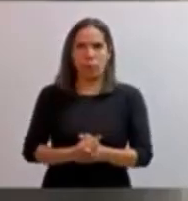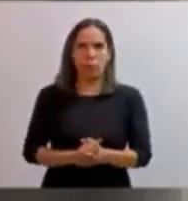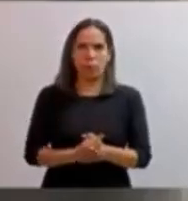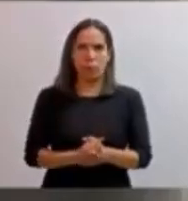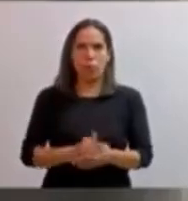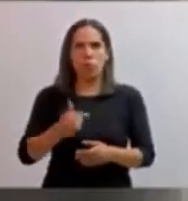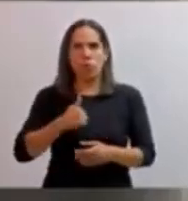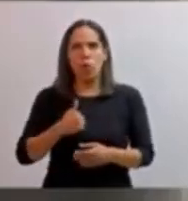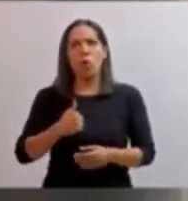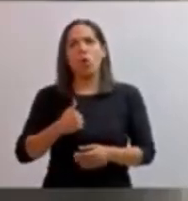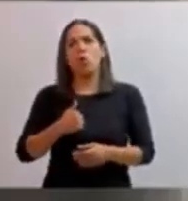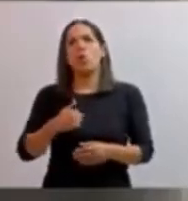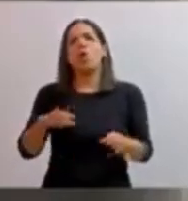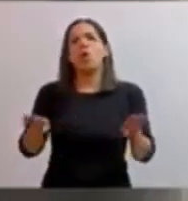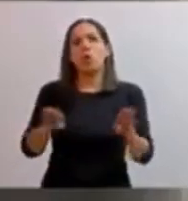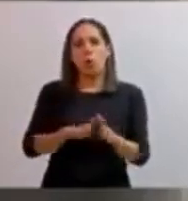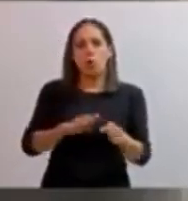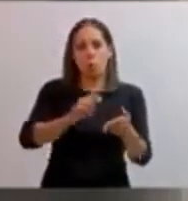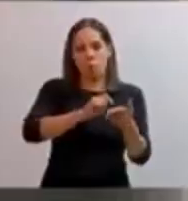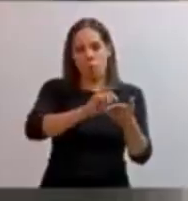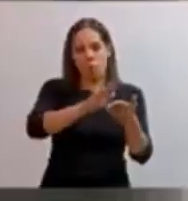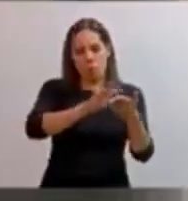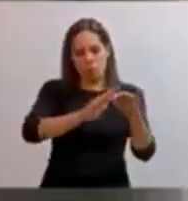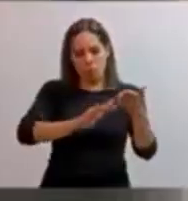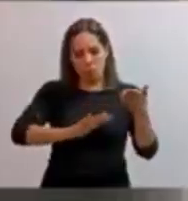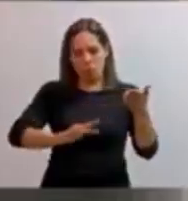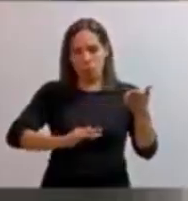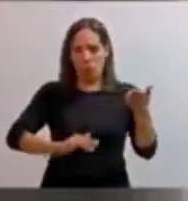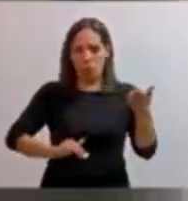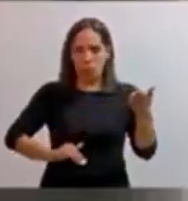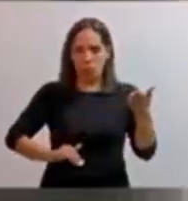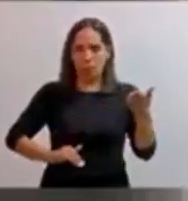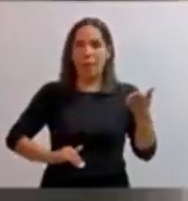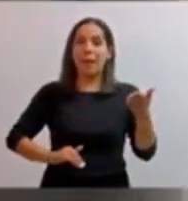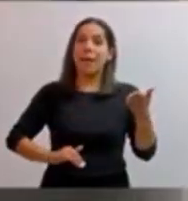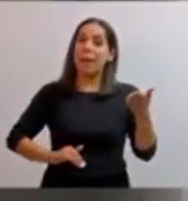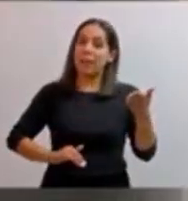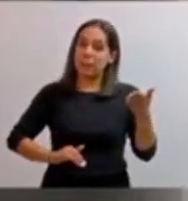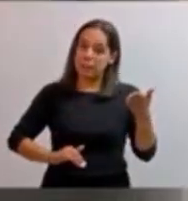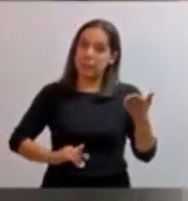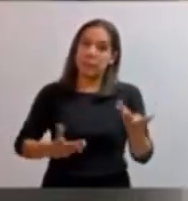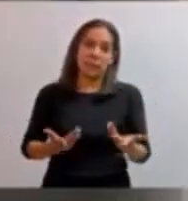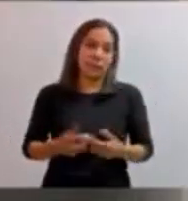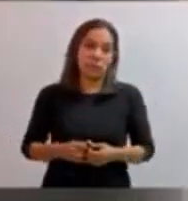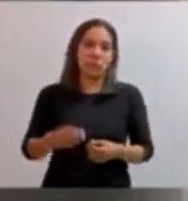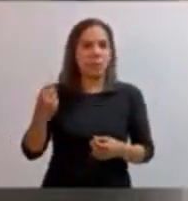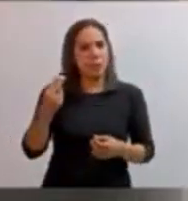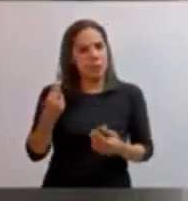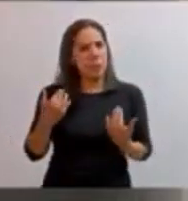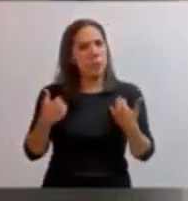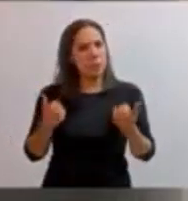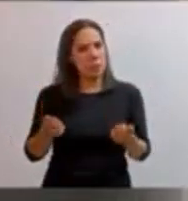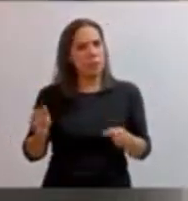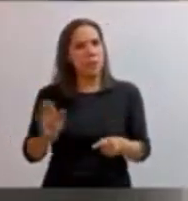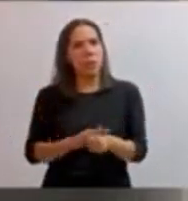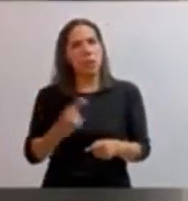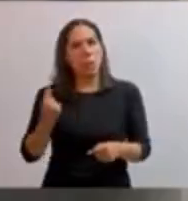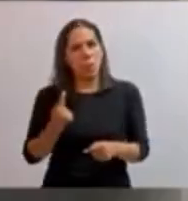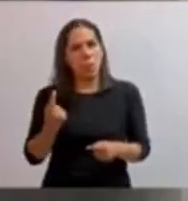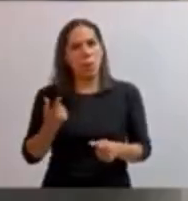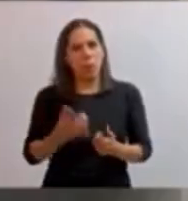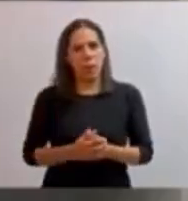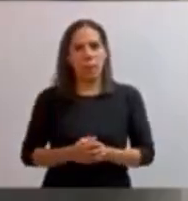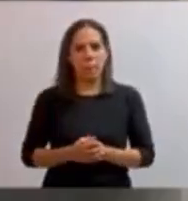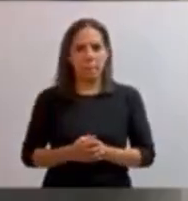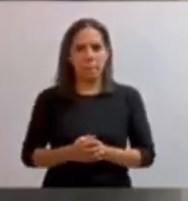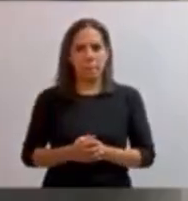se va redactando claramente. Es decir, yo creo que eso de la carga administrativa habría que verle ese sentido